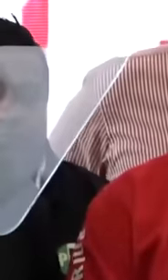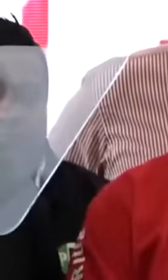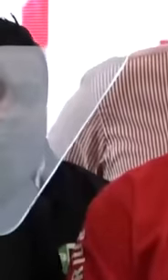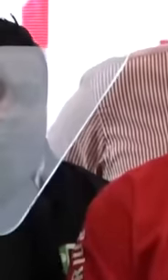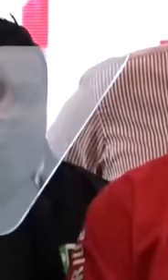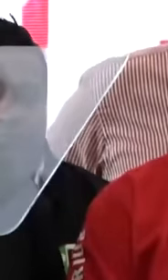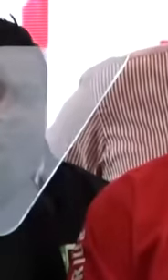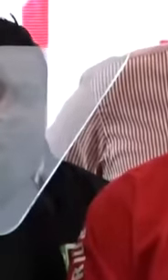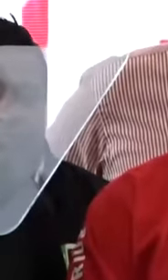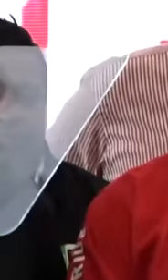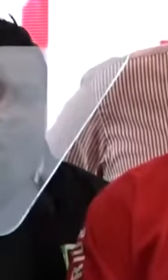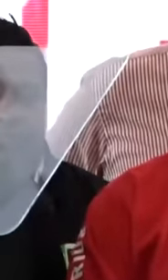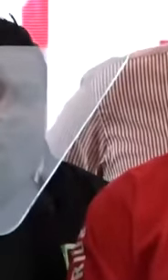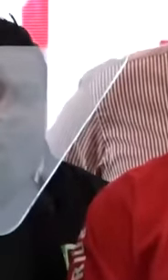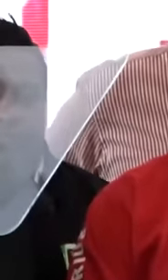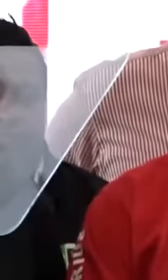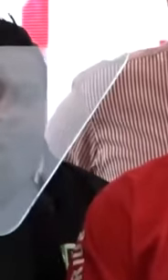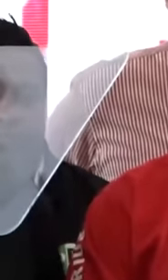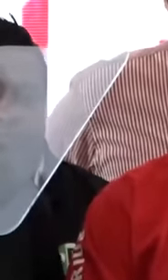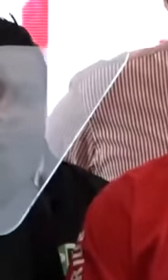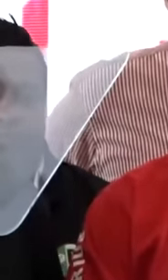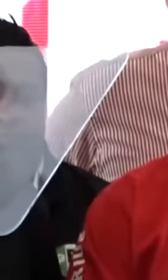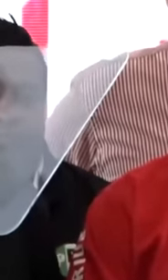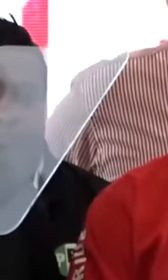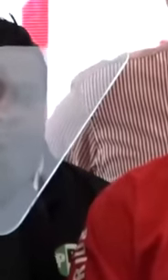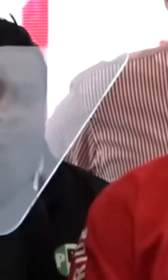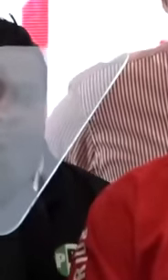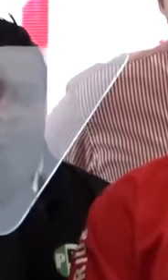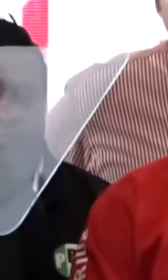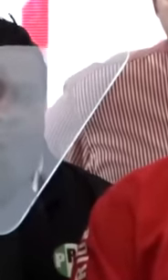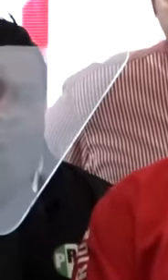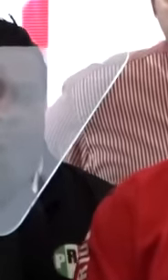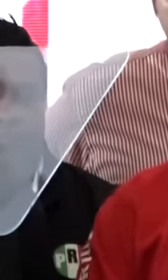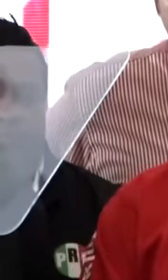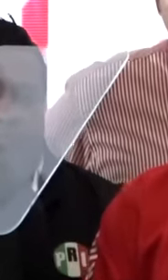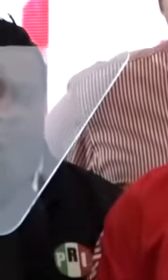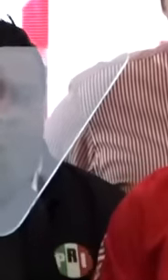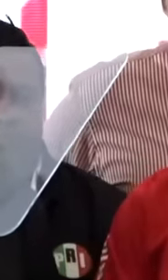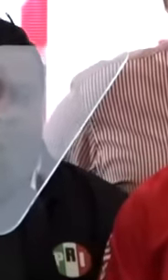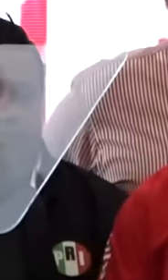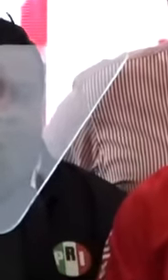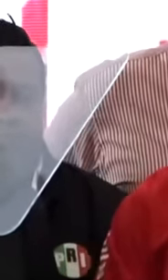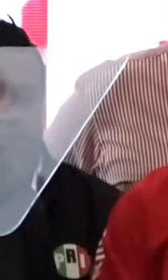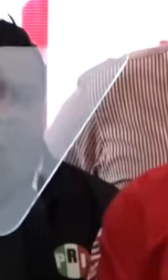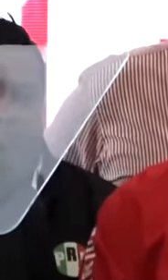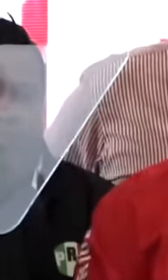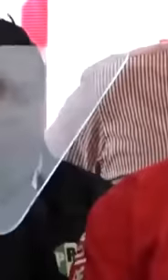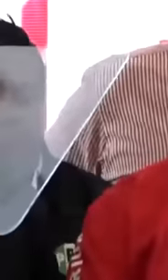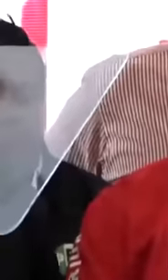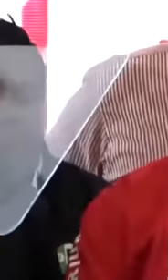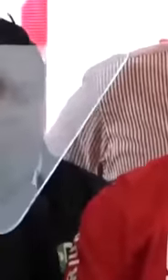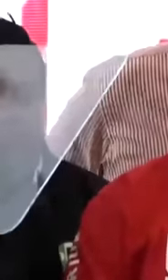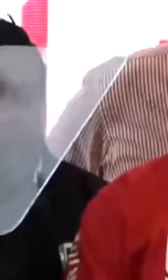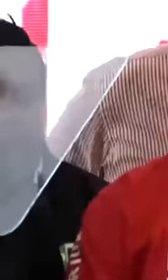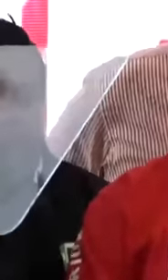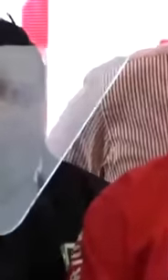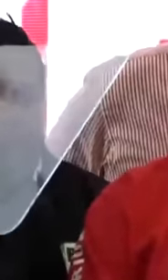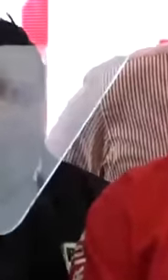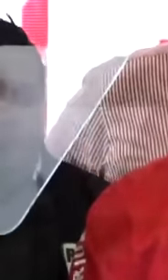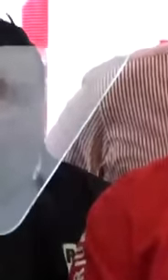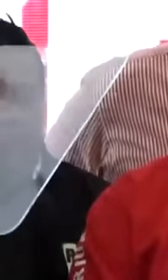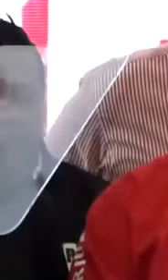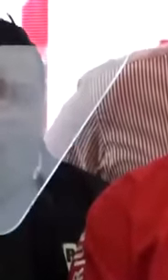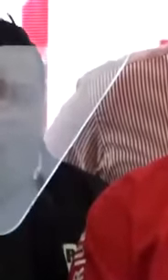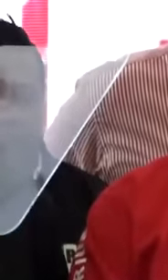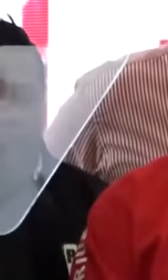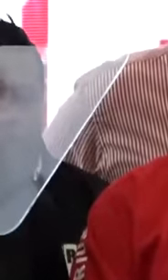me favorecen y que no hay información que sugiera que esto pudiera cambiar durante los cómputos distritales.